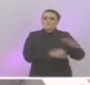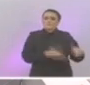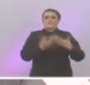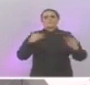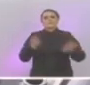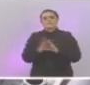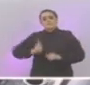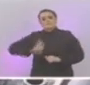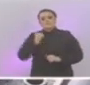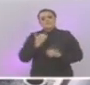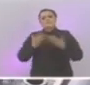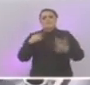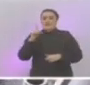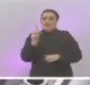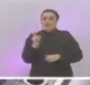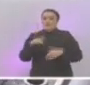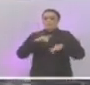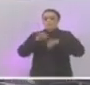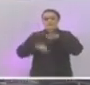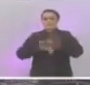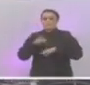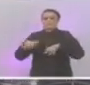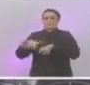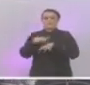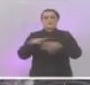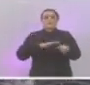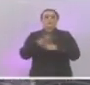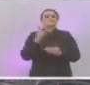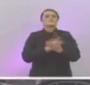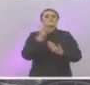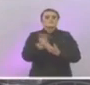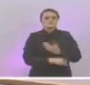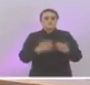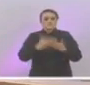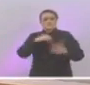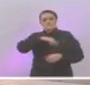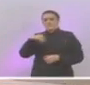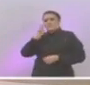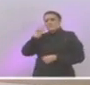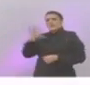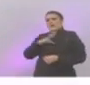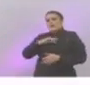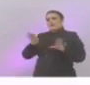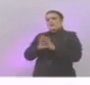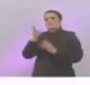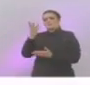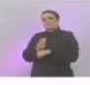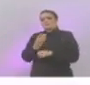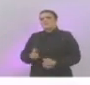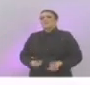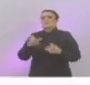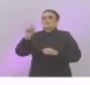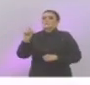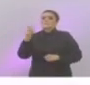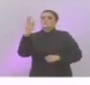el aprovechamiento racional del agua y su tratamiento, emprendimos los siguientes proyectos. Hemos construido o rehabilitado 23